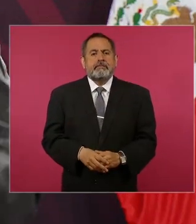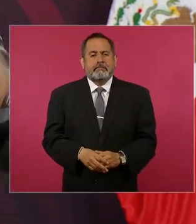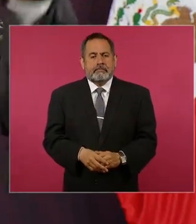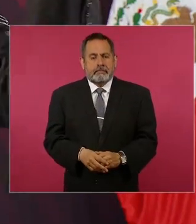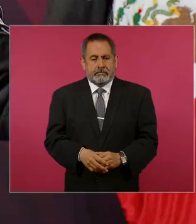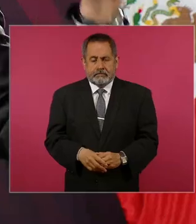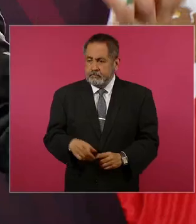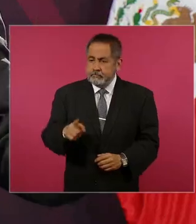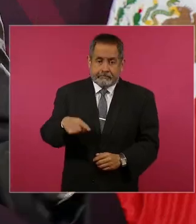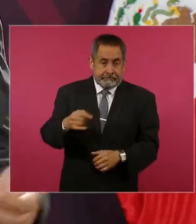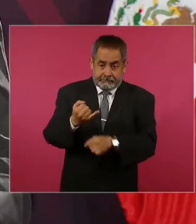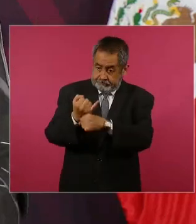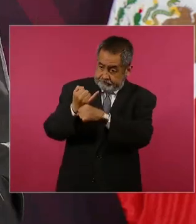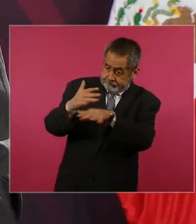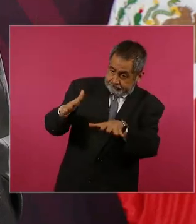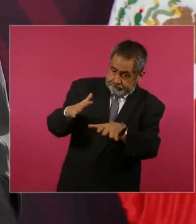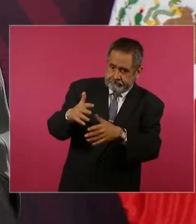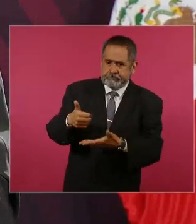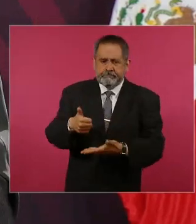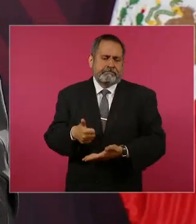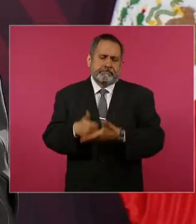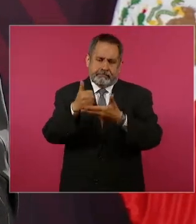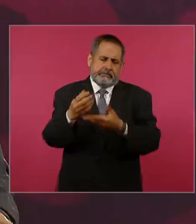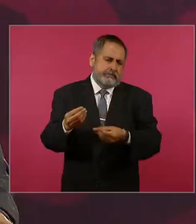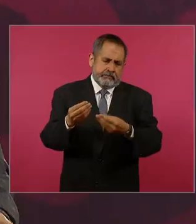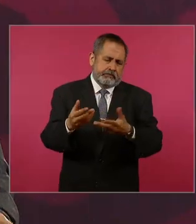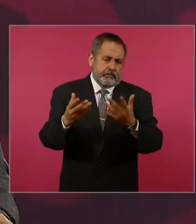Y eso ayuda muchísimo.